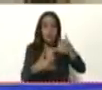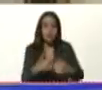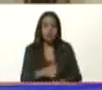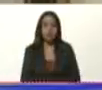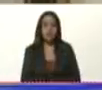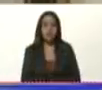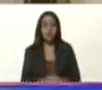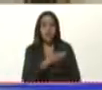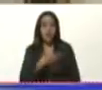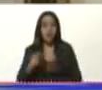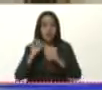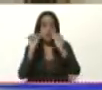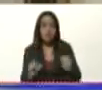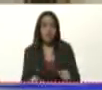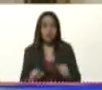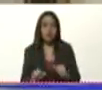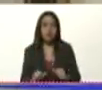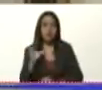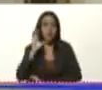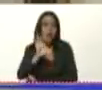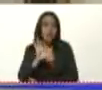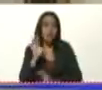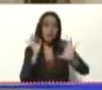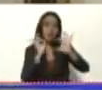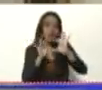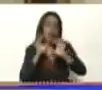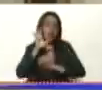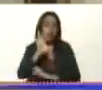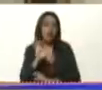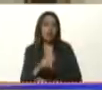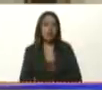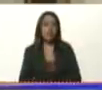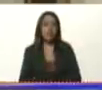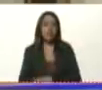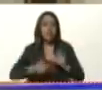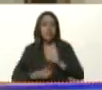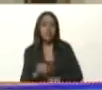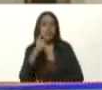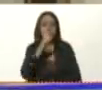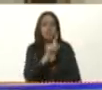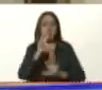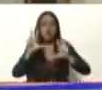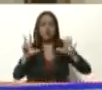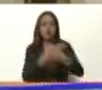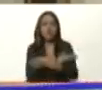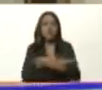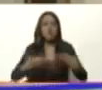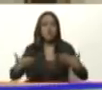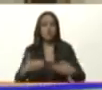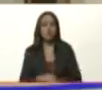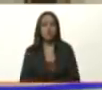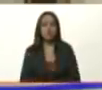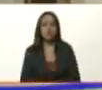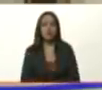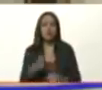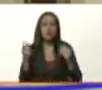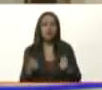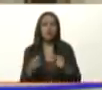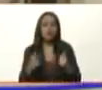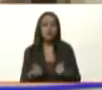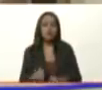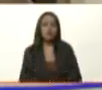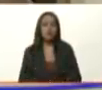Le pido al sistema patria, del carnet de la patria, más de 18 millones, que inmediatamente